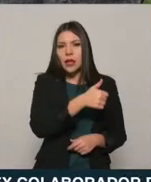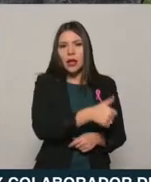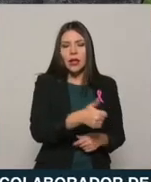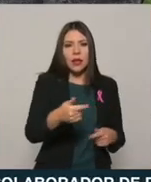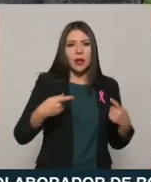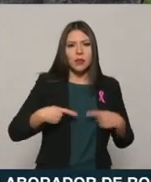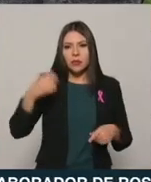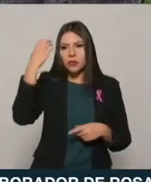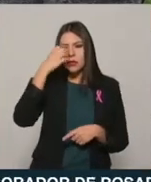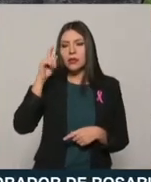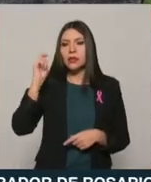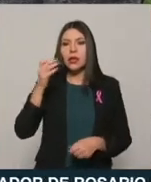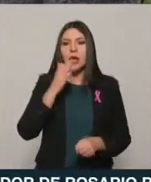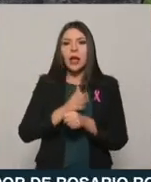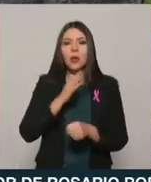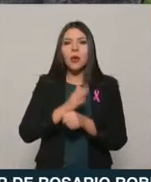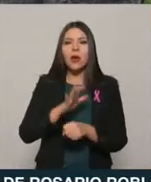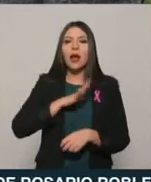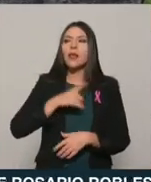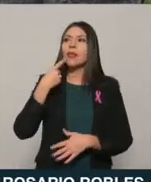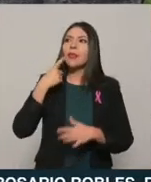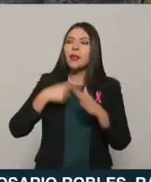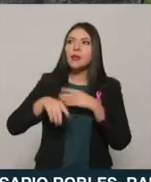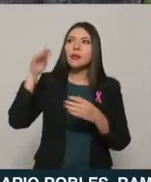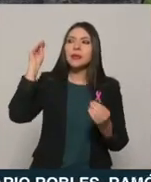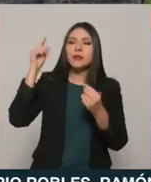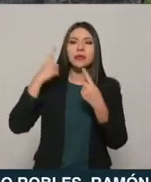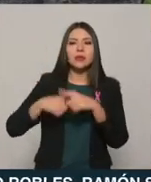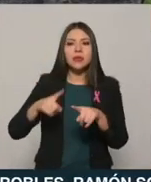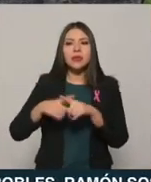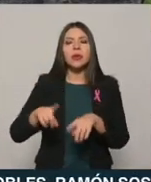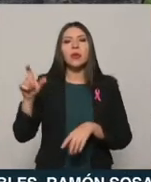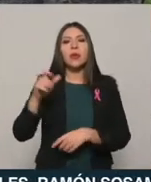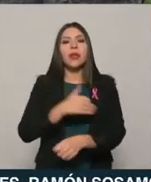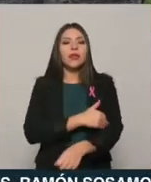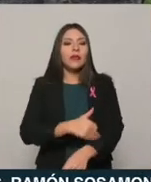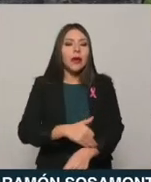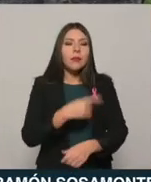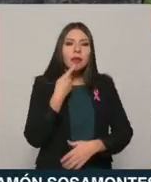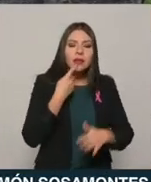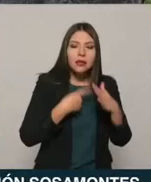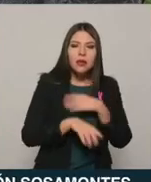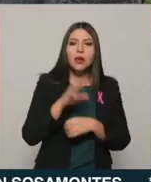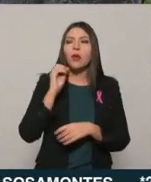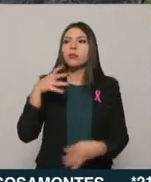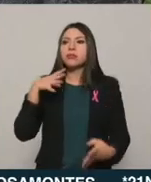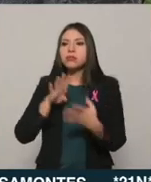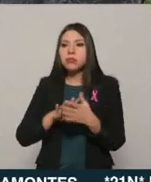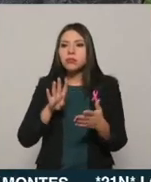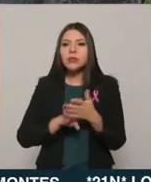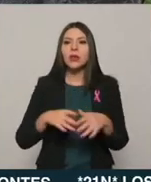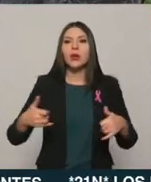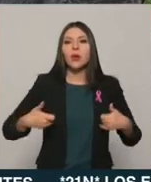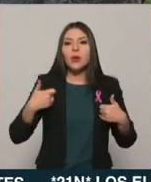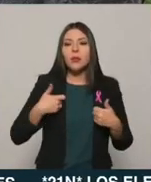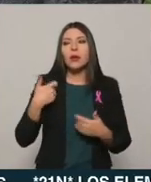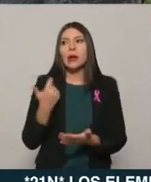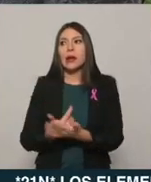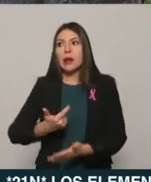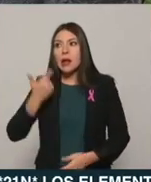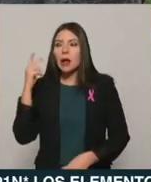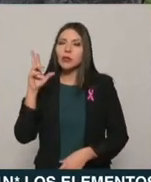que se encuentran en litigios de todo tipo, familiares, penales, civiles, de justicia para adolescentes, de delitos no graves,